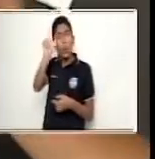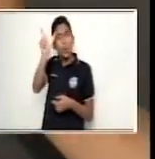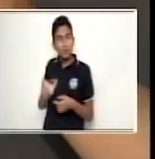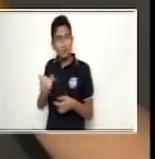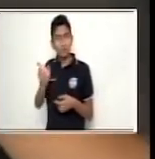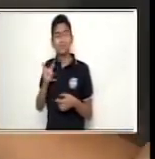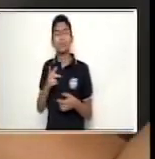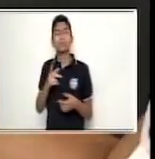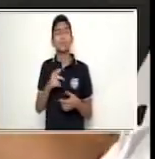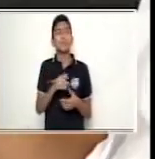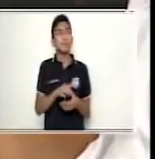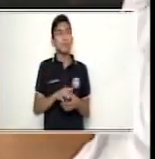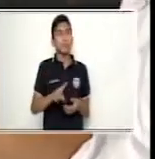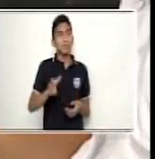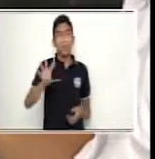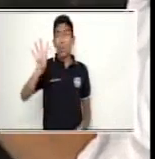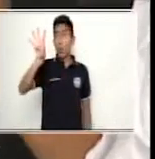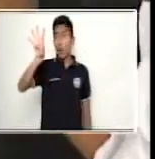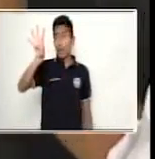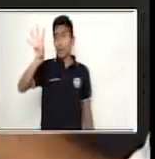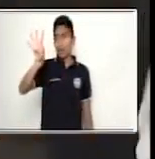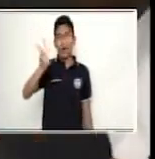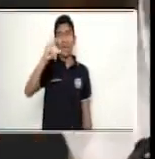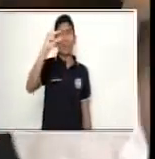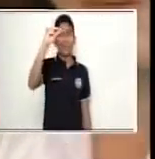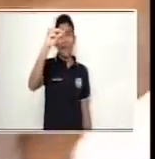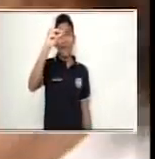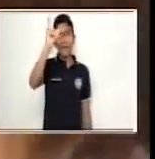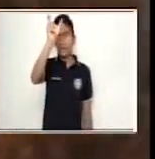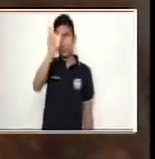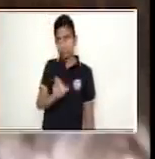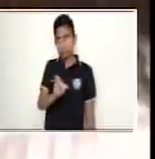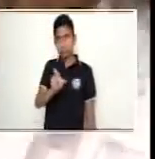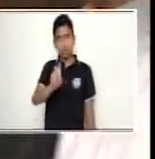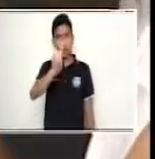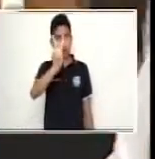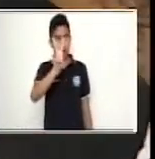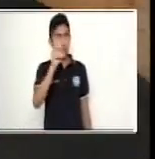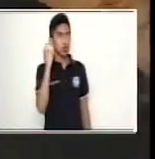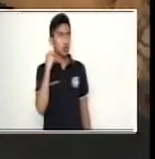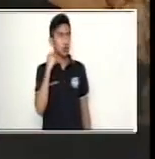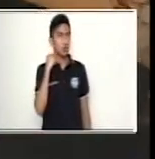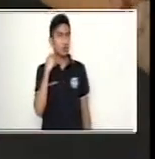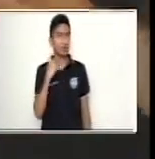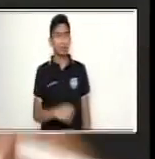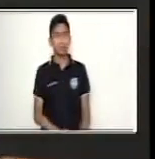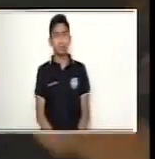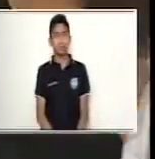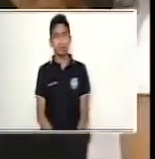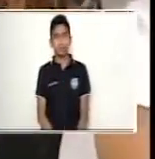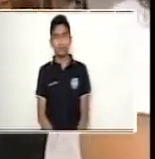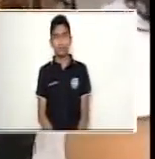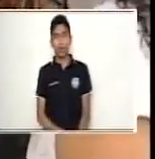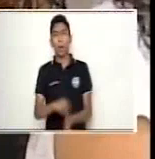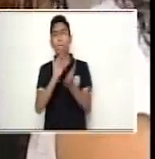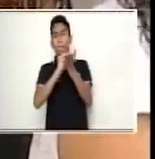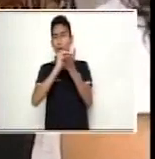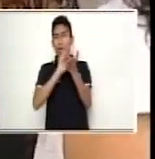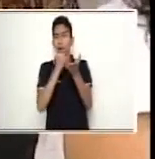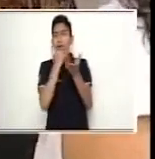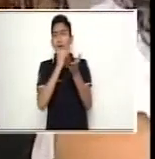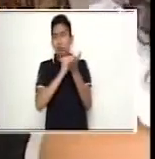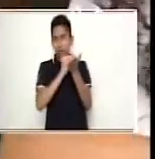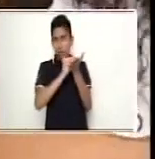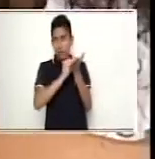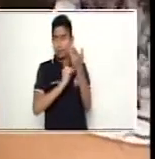el 2 corresponde a la decena. Vamos a borrar aquí porque este 4 no salió muy bien.